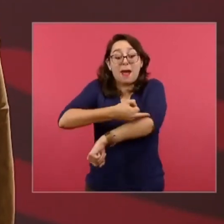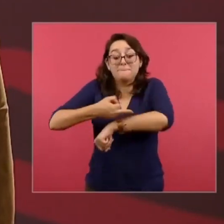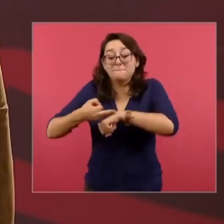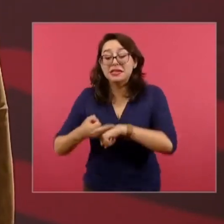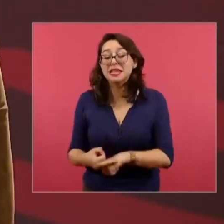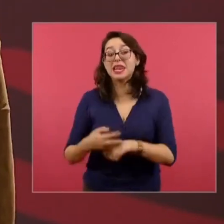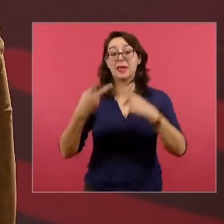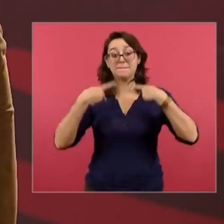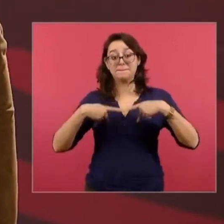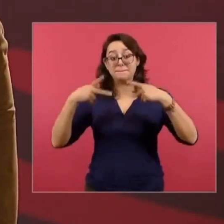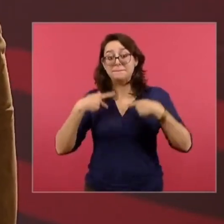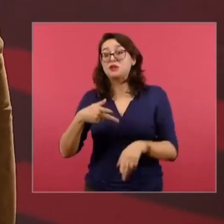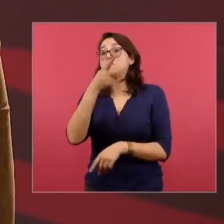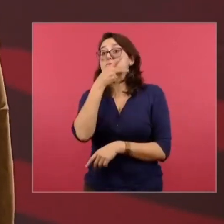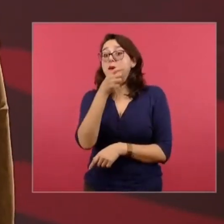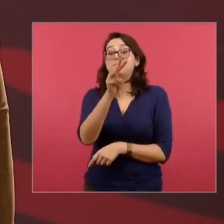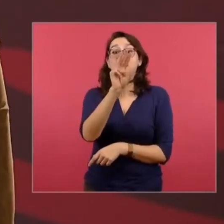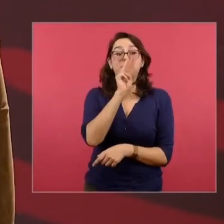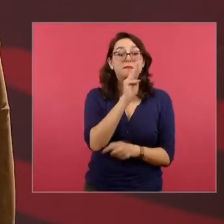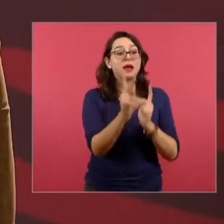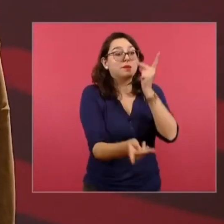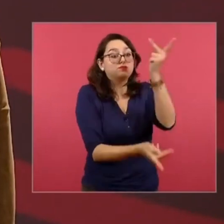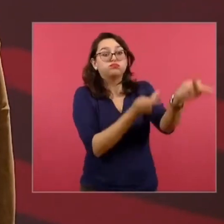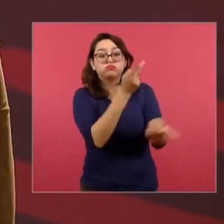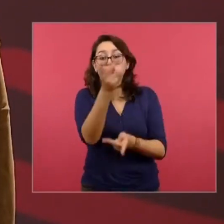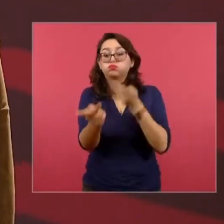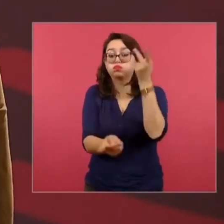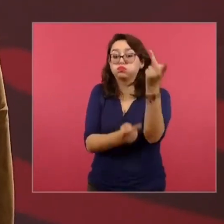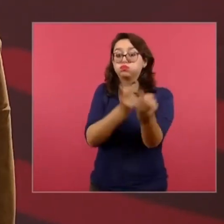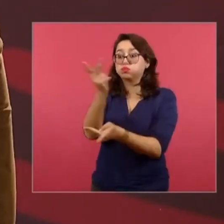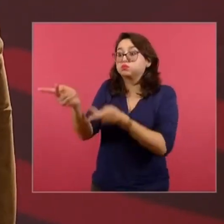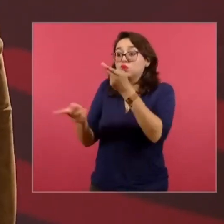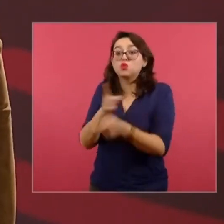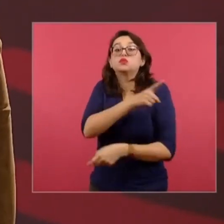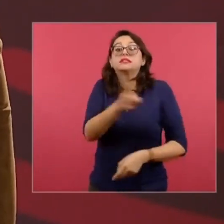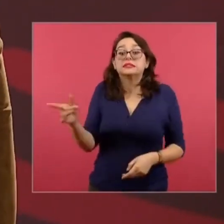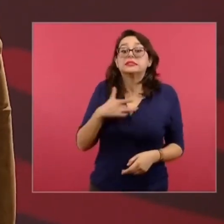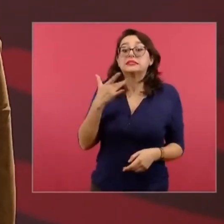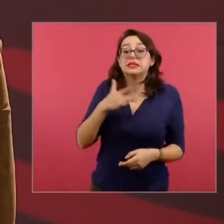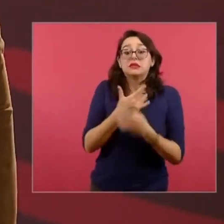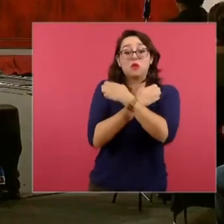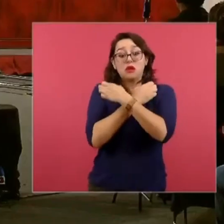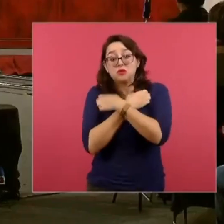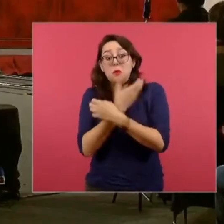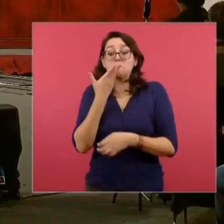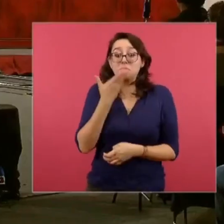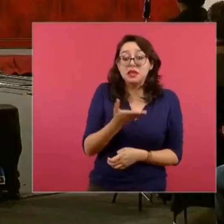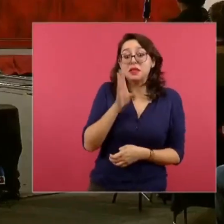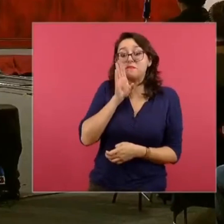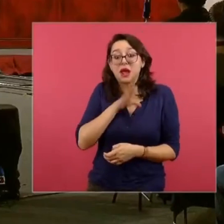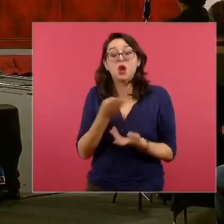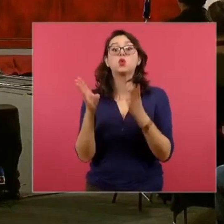escuela mexicana, es decir, hubo una consulta para los tutores. Después, ¿qué más se hicieron?